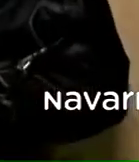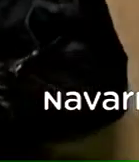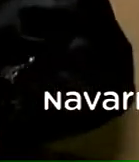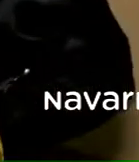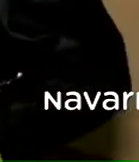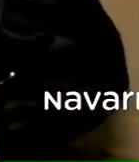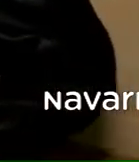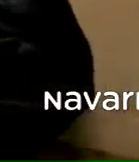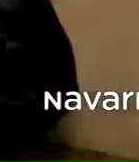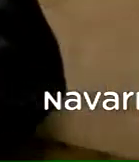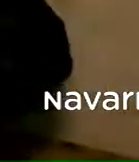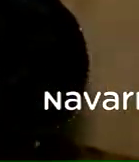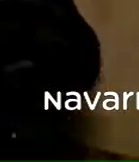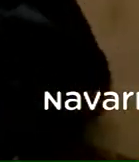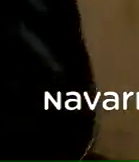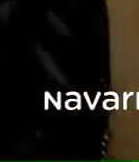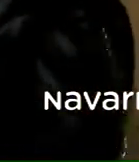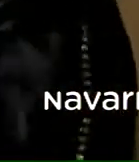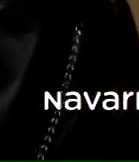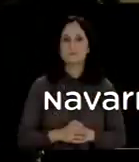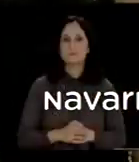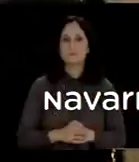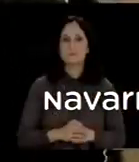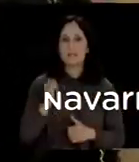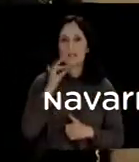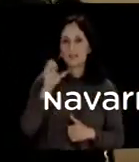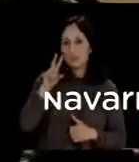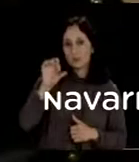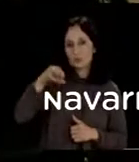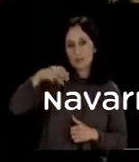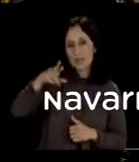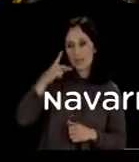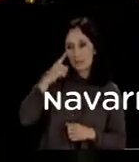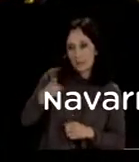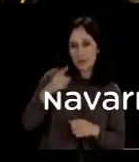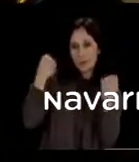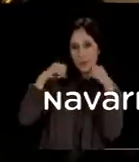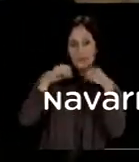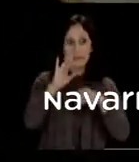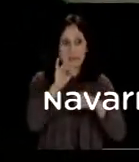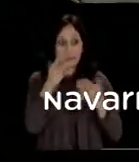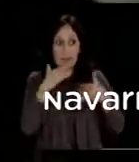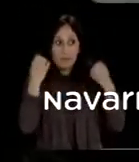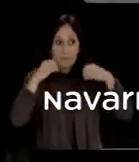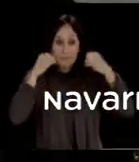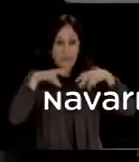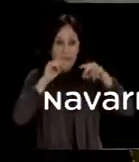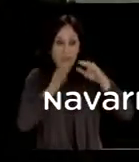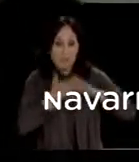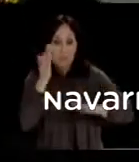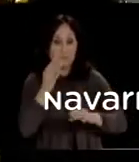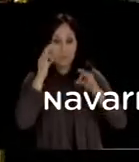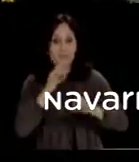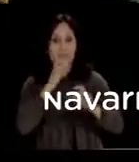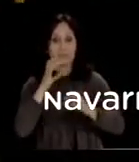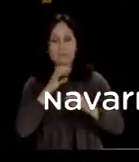Jesús Mari, os pillo aquí ensayando, ¿no? Sí, ¿o qué? Los últimos toques. Ya hemos hecho, está todo preparado ya, está, ¿no? Está todo preparado, que ya tenemos que salir enseguida. Sí. Amenizar un